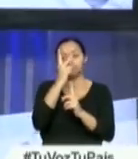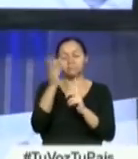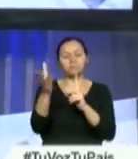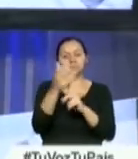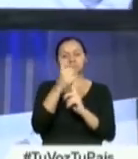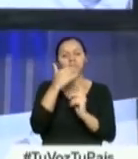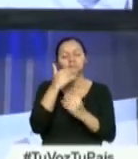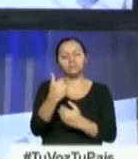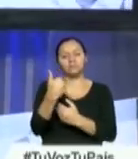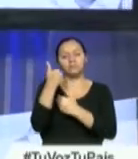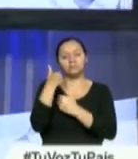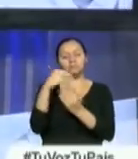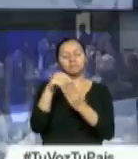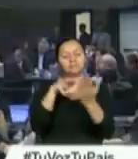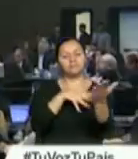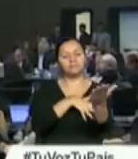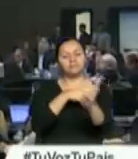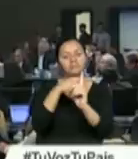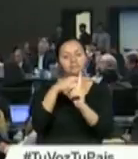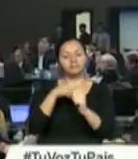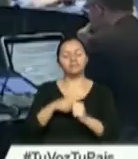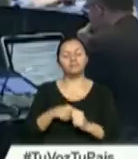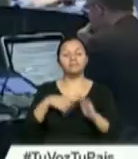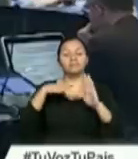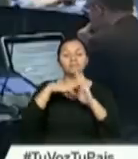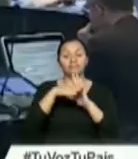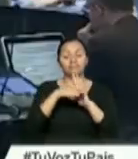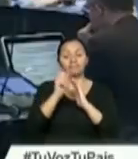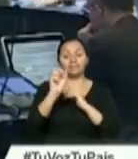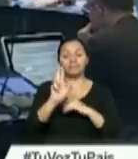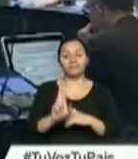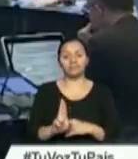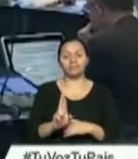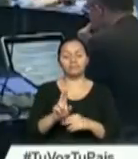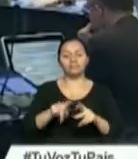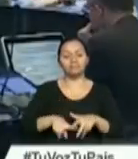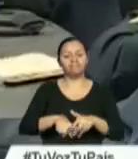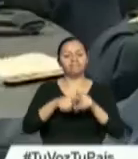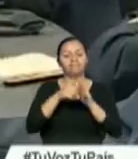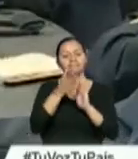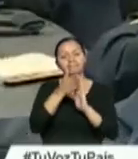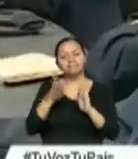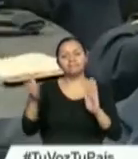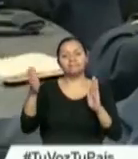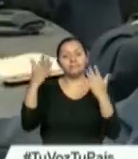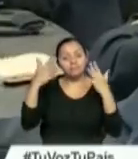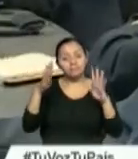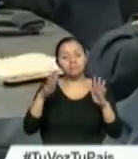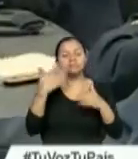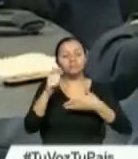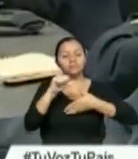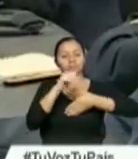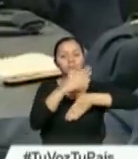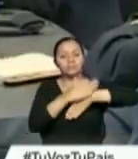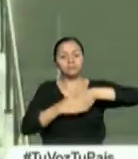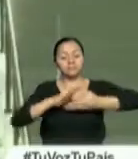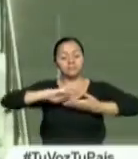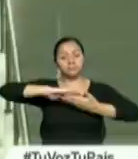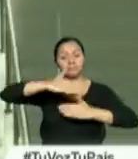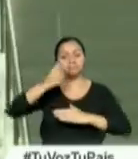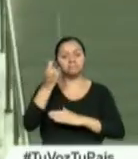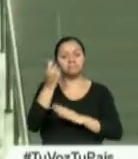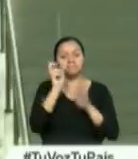representa este gran proyecto. Banco del Sur inició su fase preoperativa abriendo sus cuentas en Suramérica, las cuales